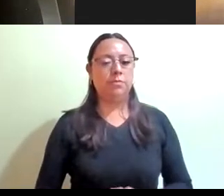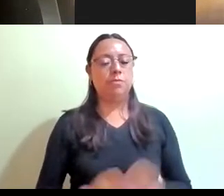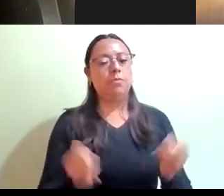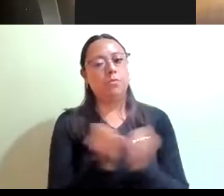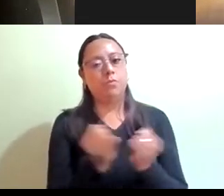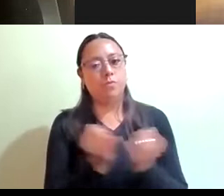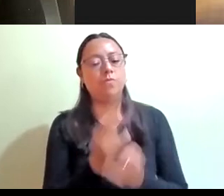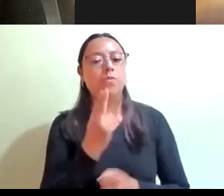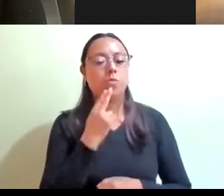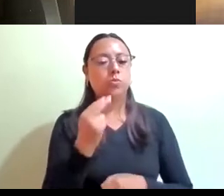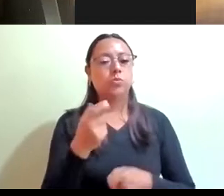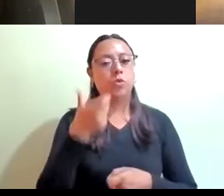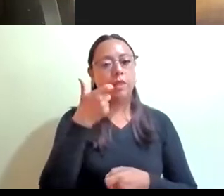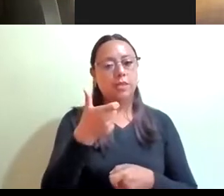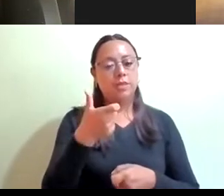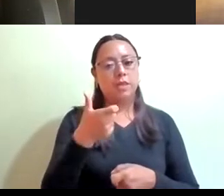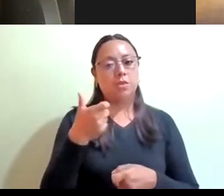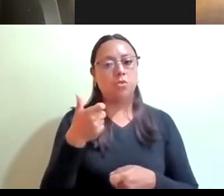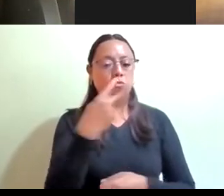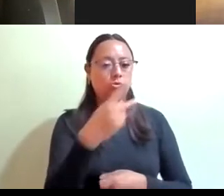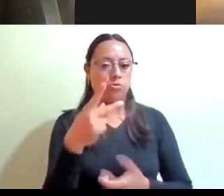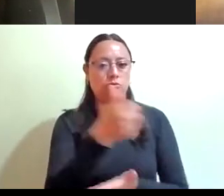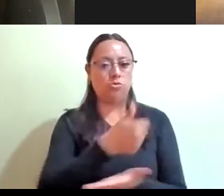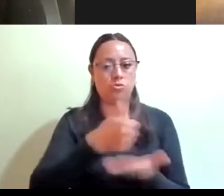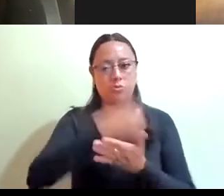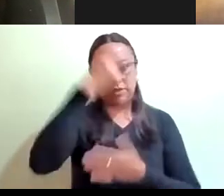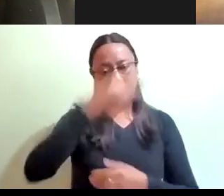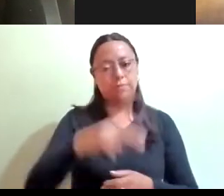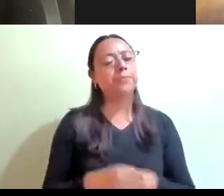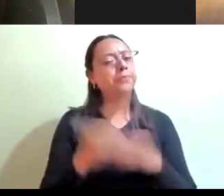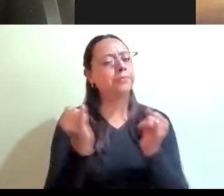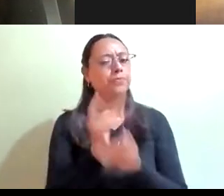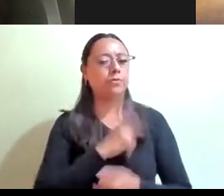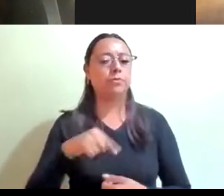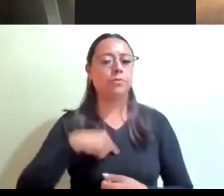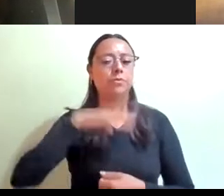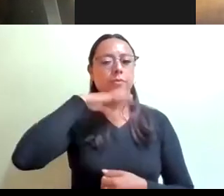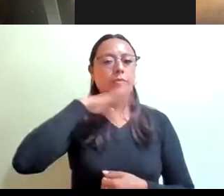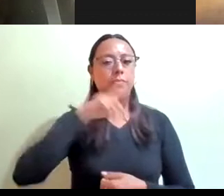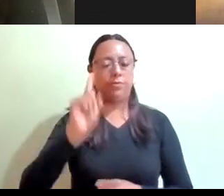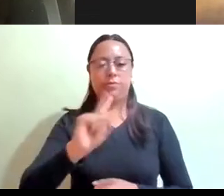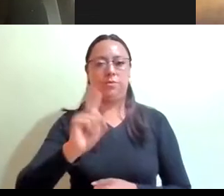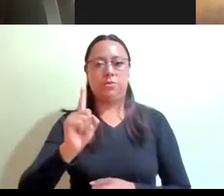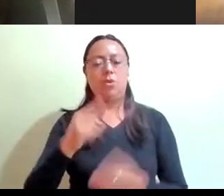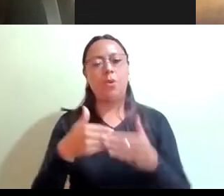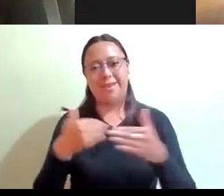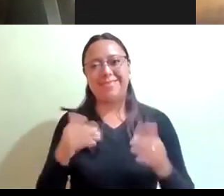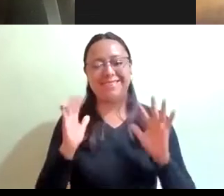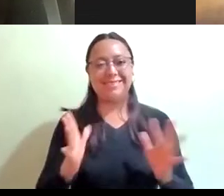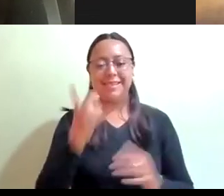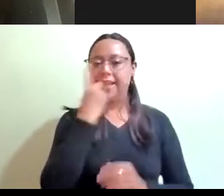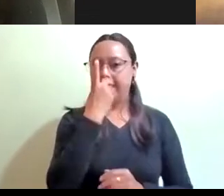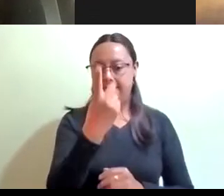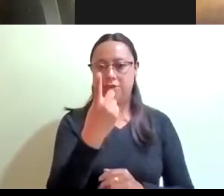recursos públicos. Además, que no debe pasar desapercibido que, como bien mencionaba la